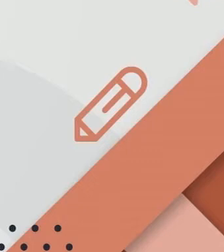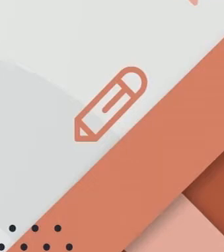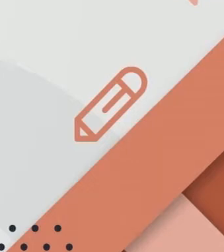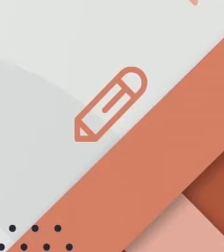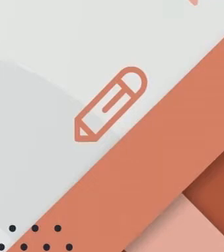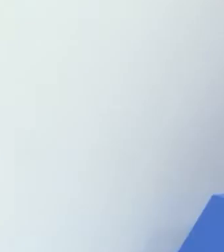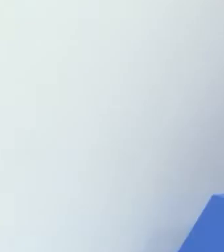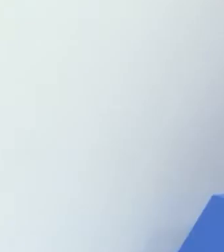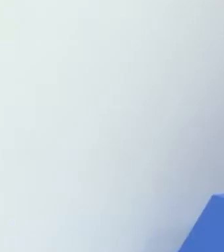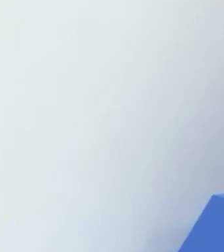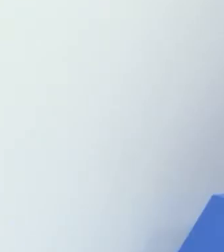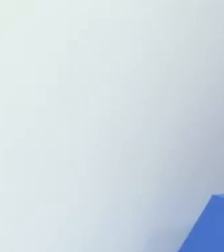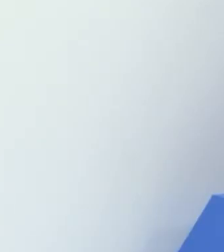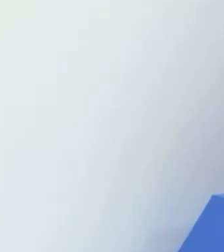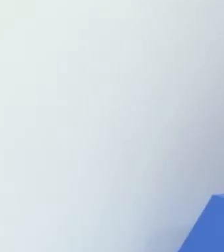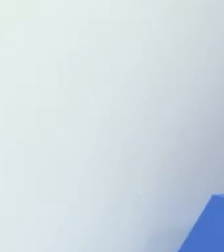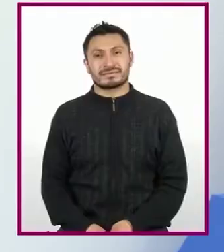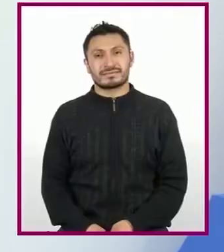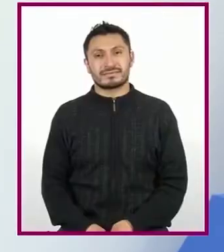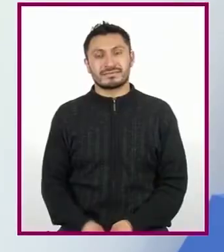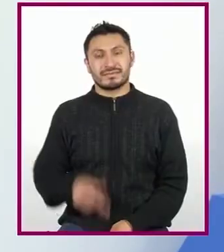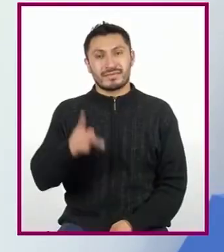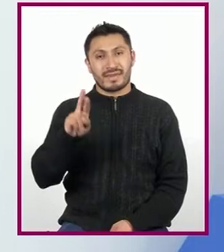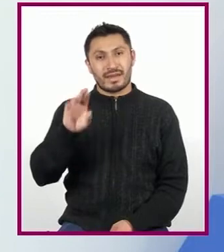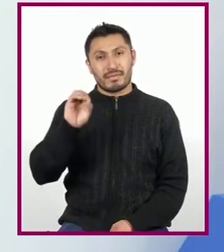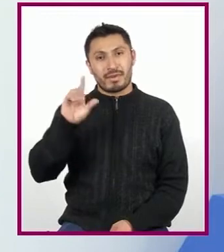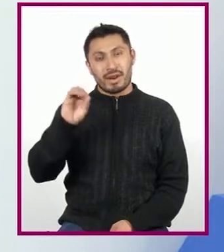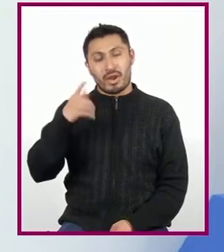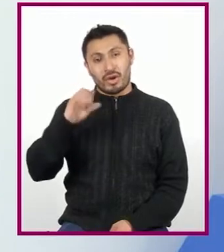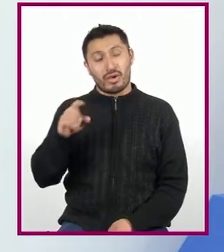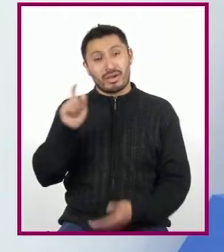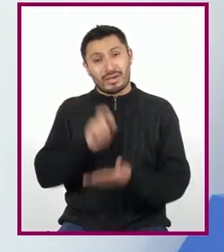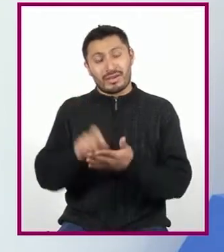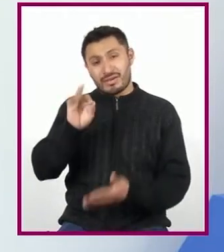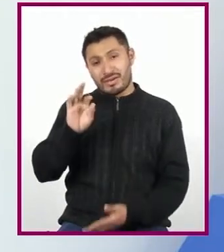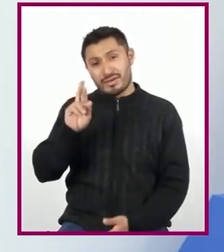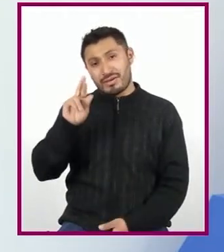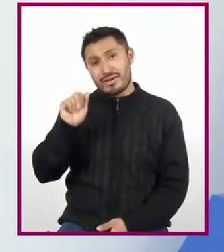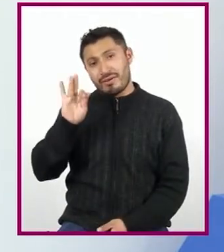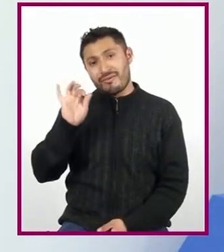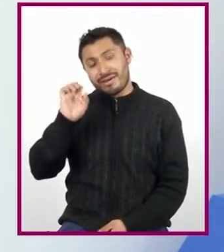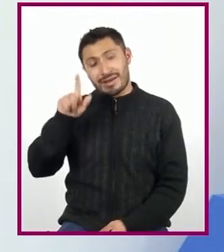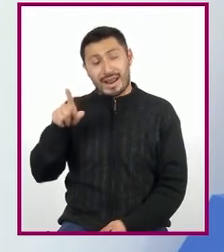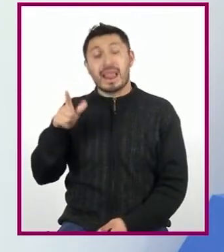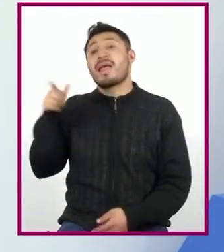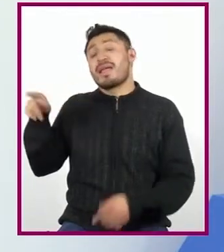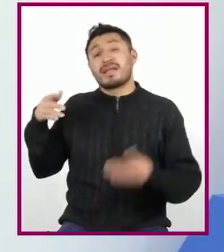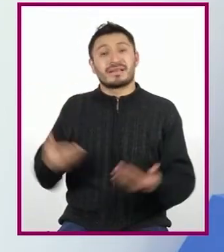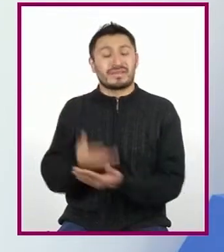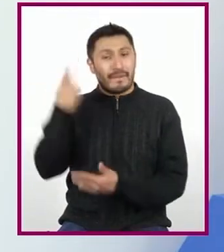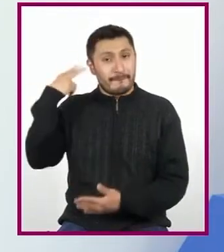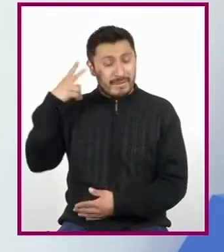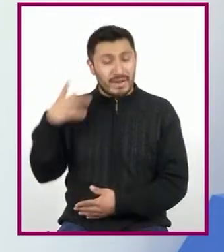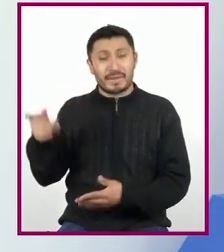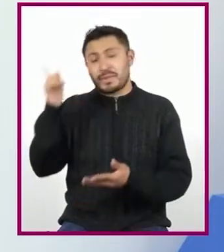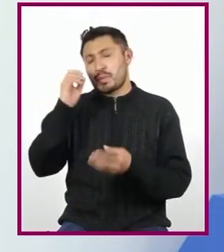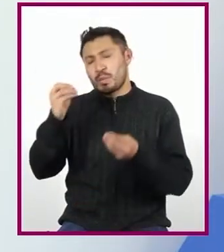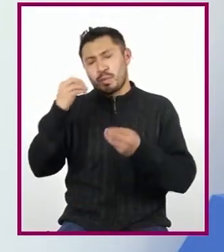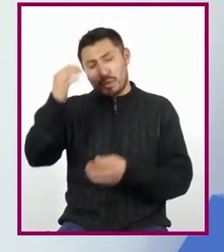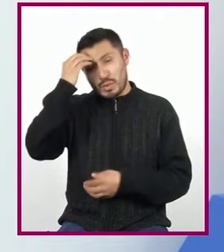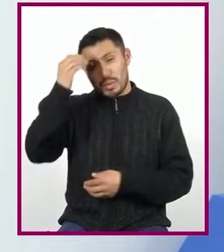Poder llegar alguna vez a sumergirme en estudios de esta clase me parecía entonces una perspectiva llena de las mayores